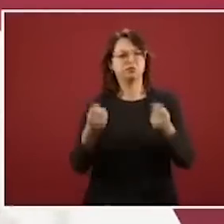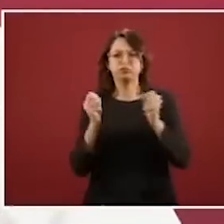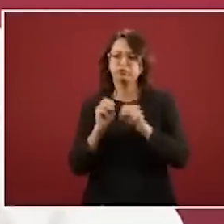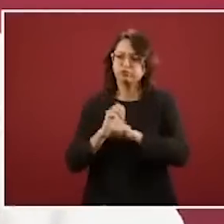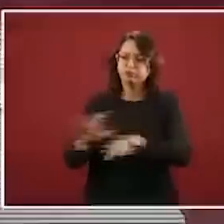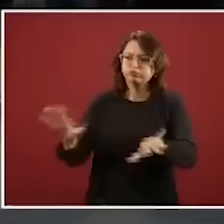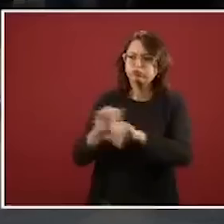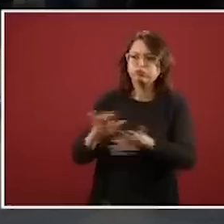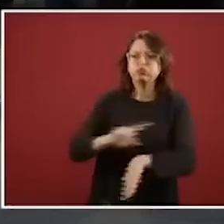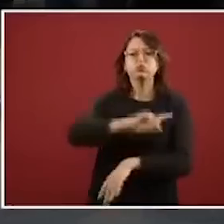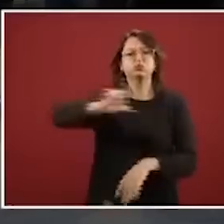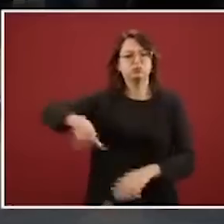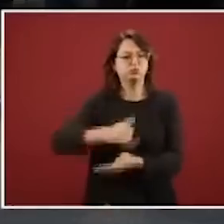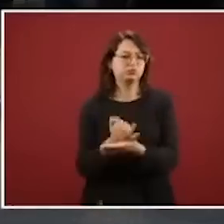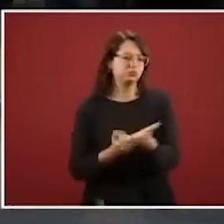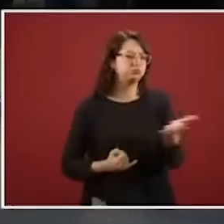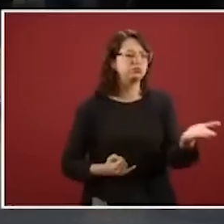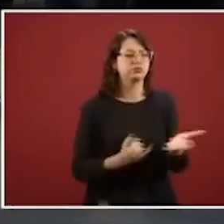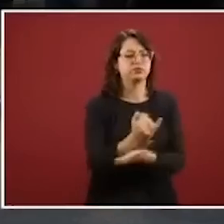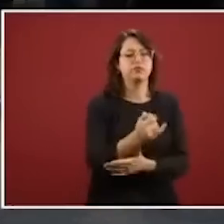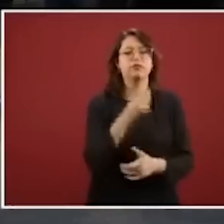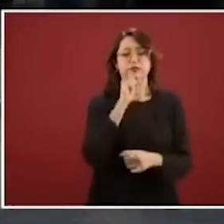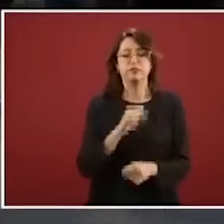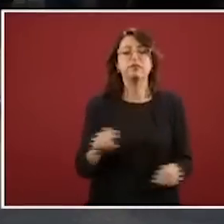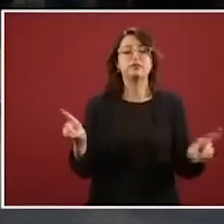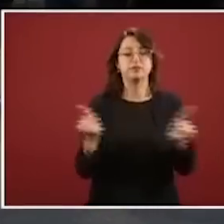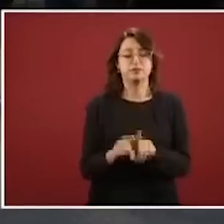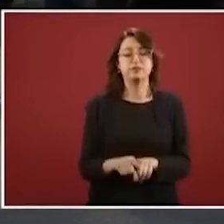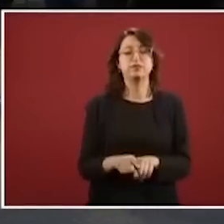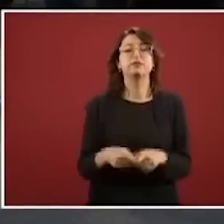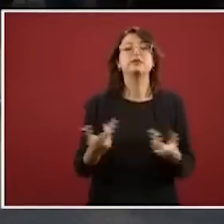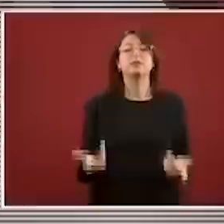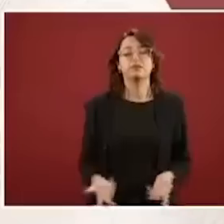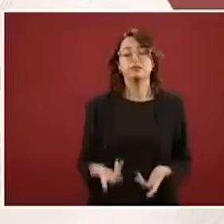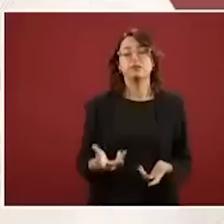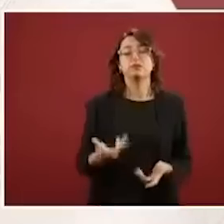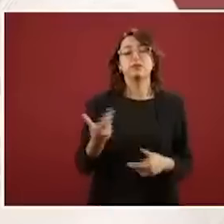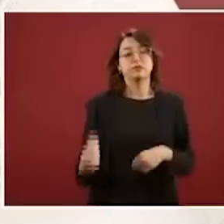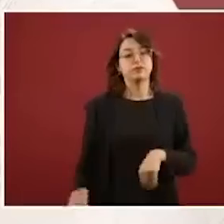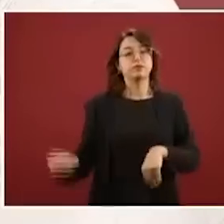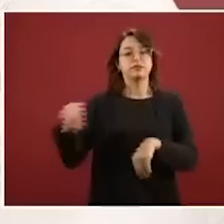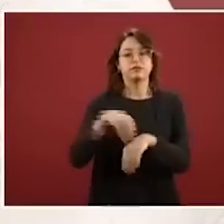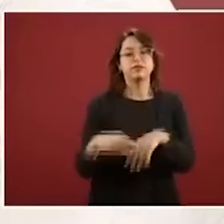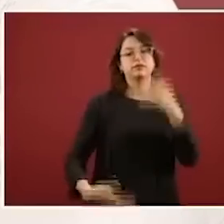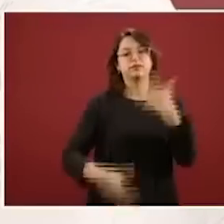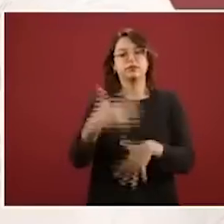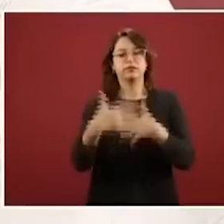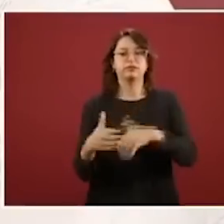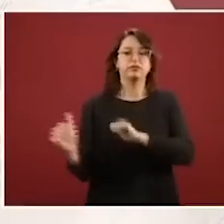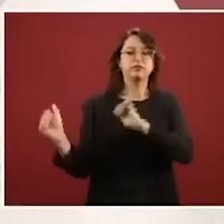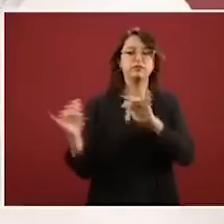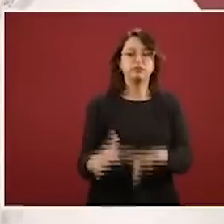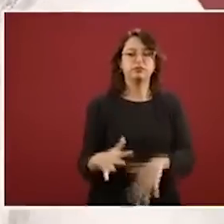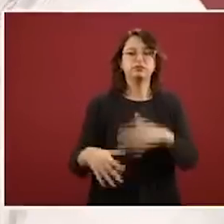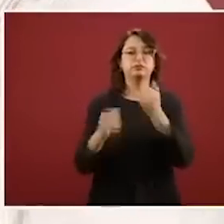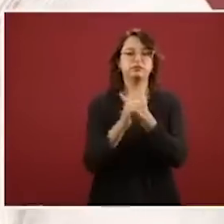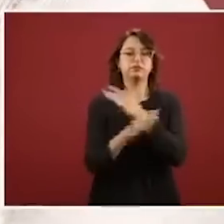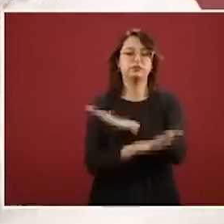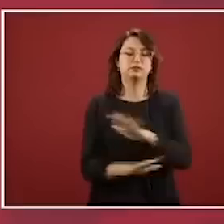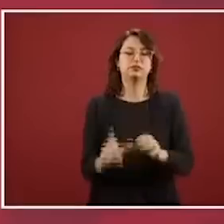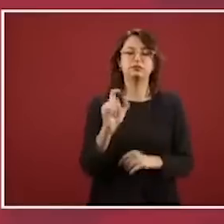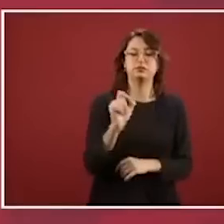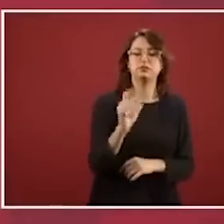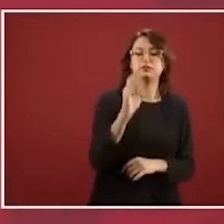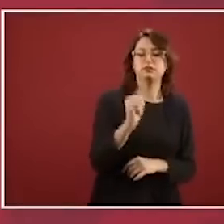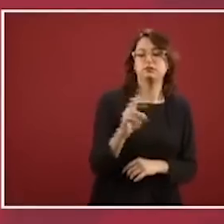decisión. También, como ya ustedes saben, se hicieron 15 asambleas informativas el día 29 y 30 de noviembre, justo con